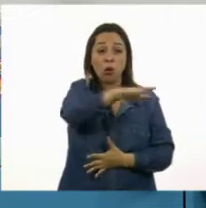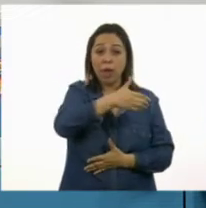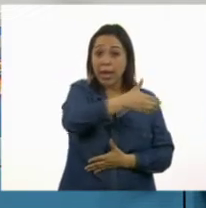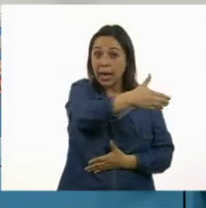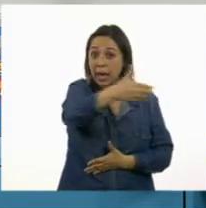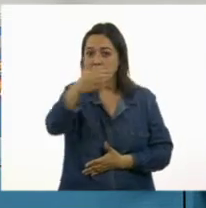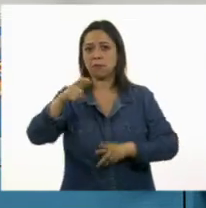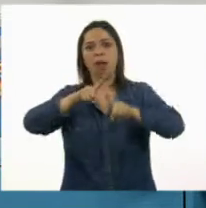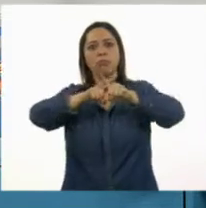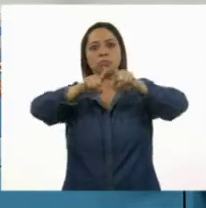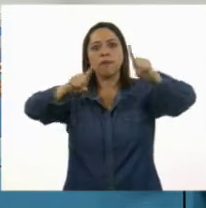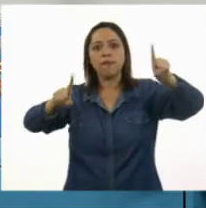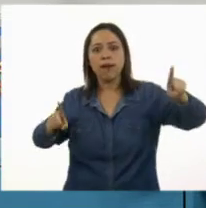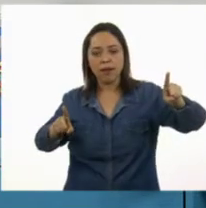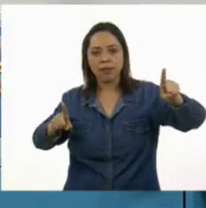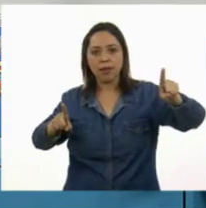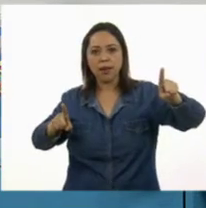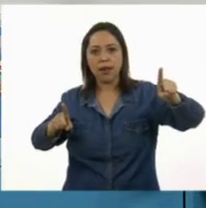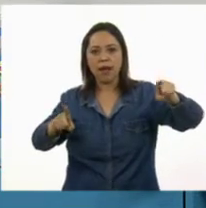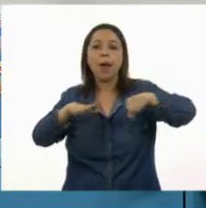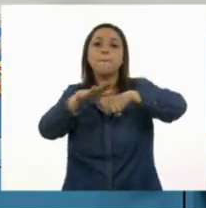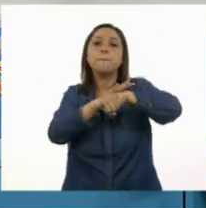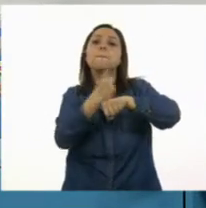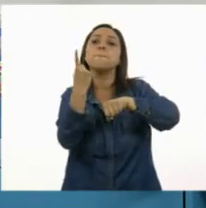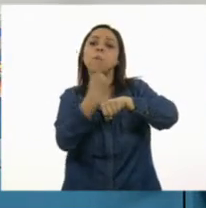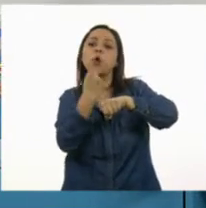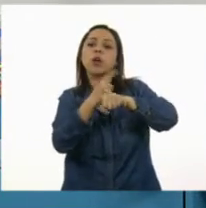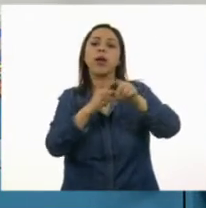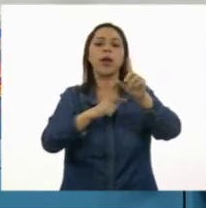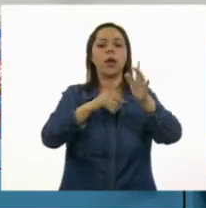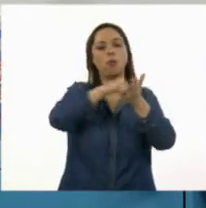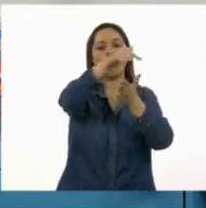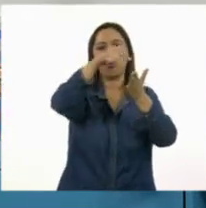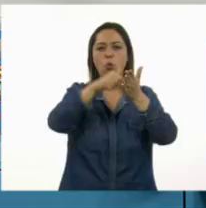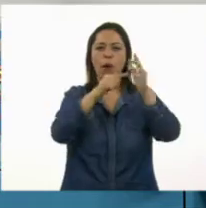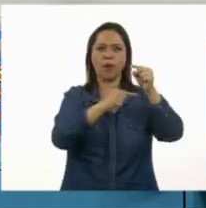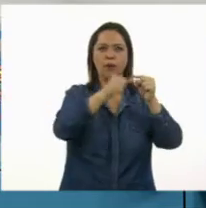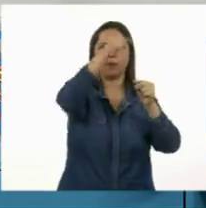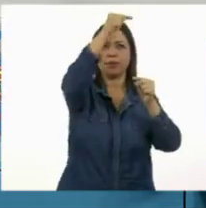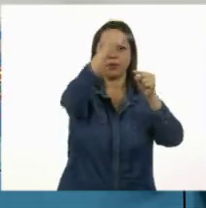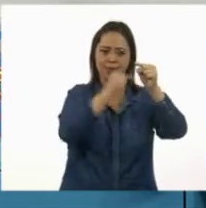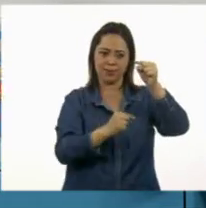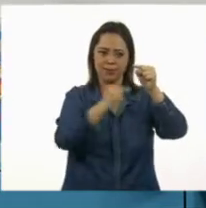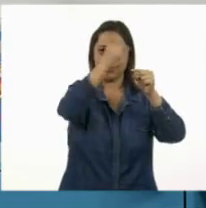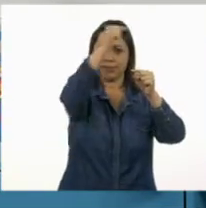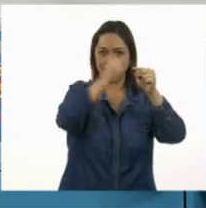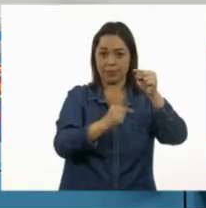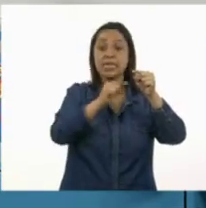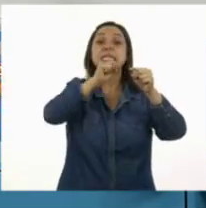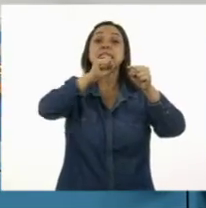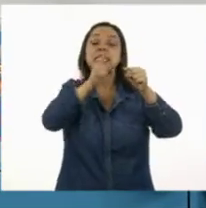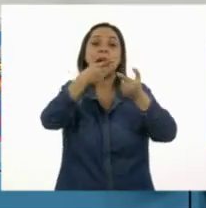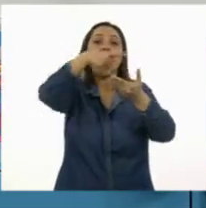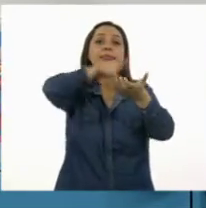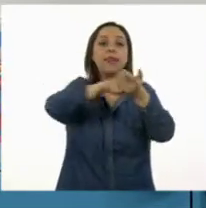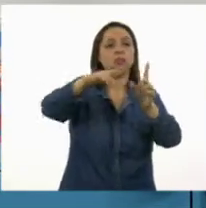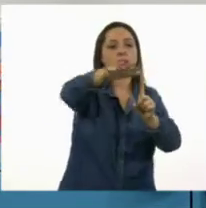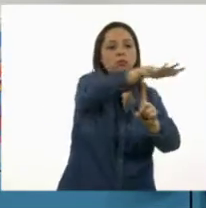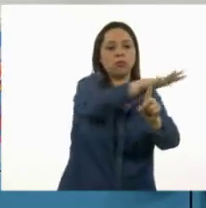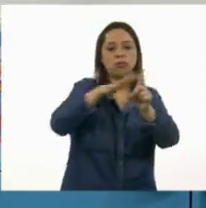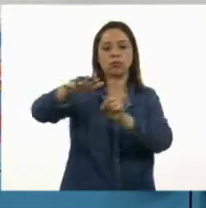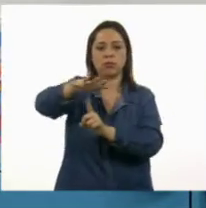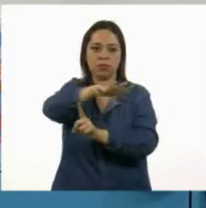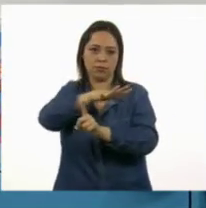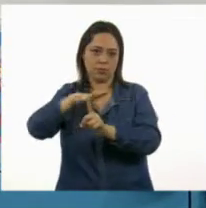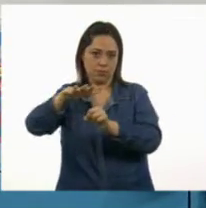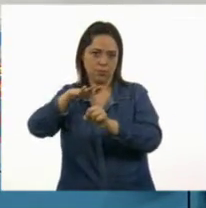distintos, tanto por la región térmica donde se encuentran como por los factores que modifican el clima en cada lugar.